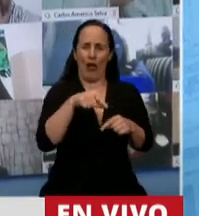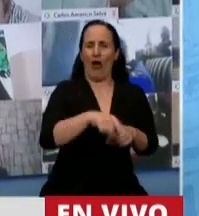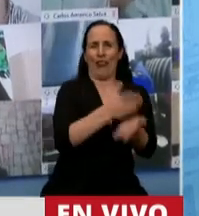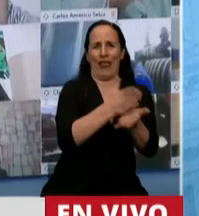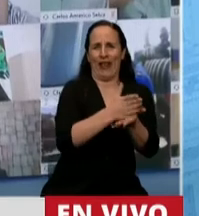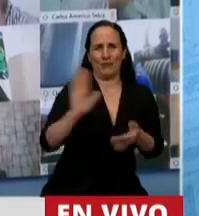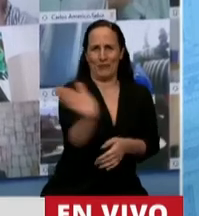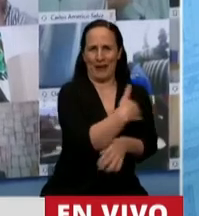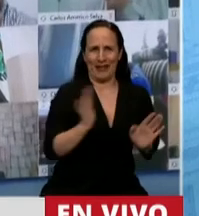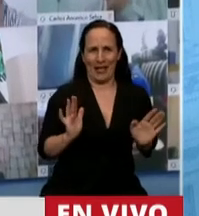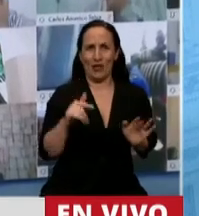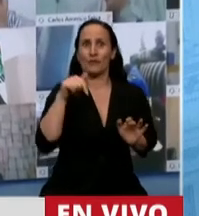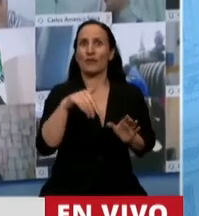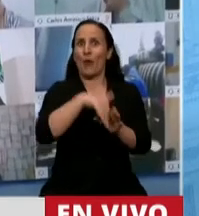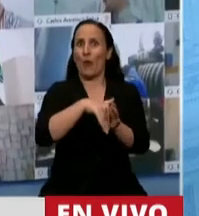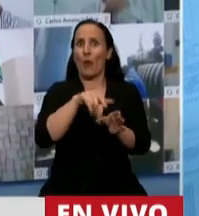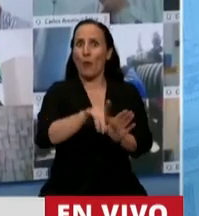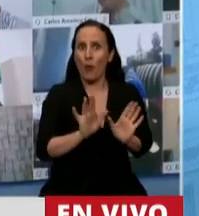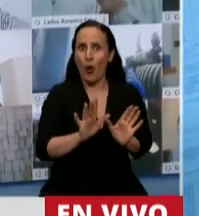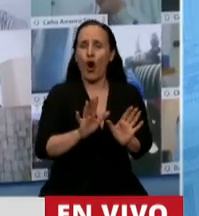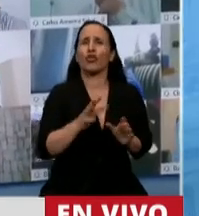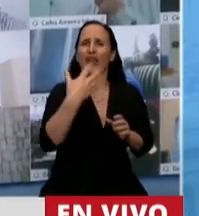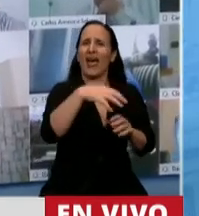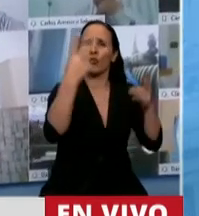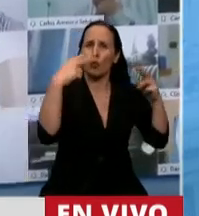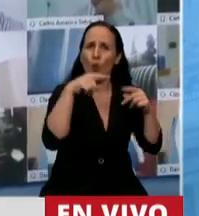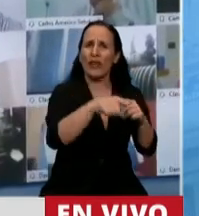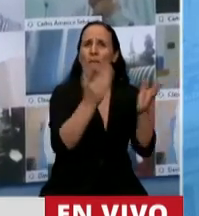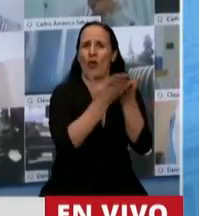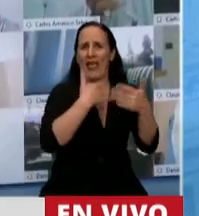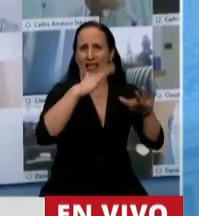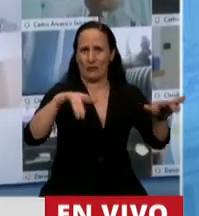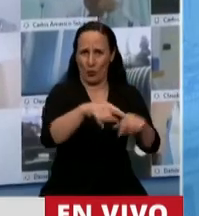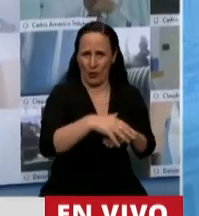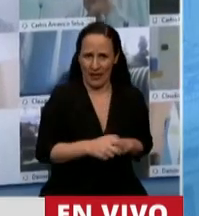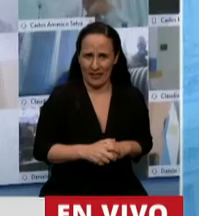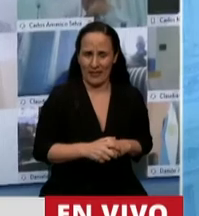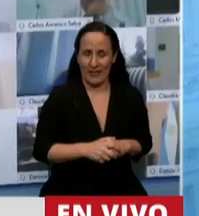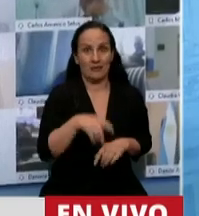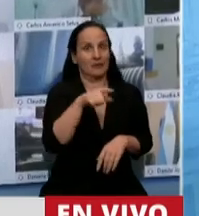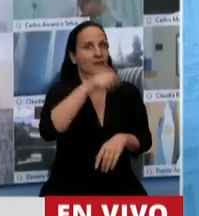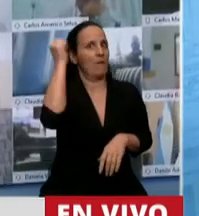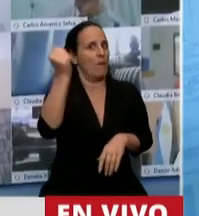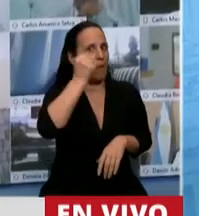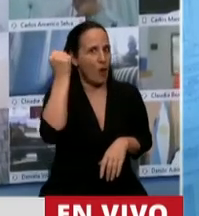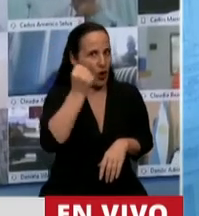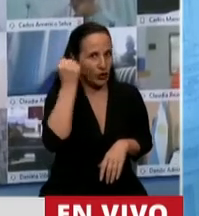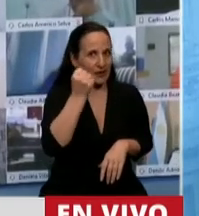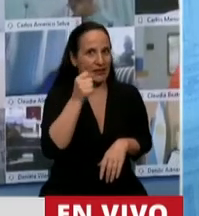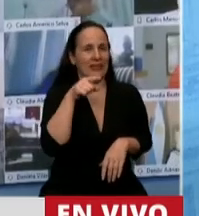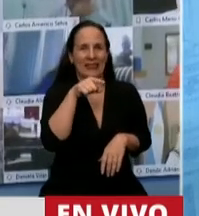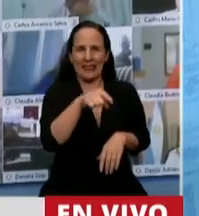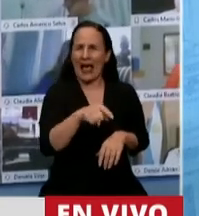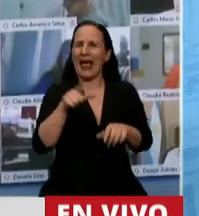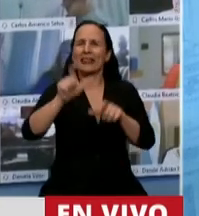votando en esta ley la inclusión del turismo estudiantil. Miren lo importante, un verdadero símbolo de integración de